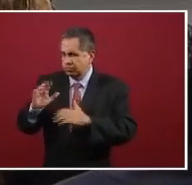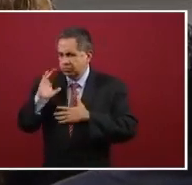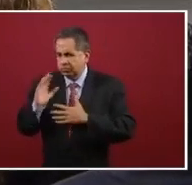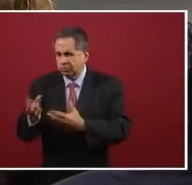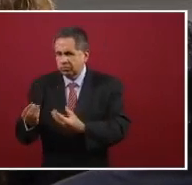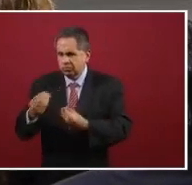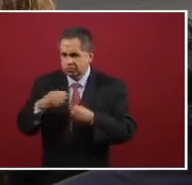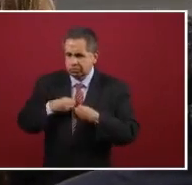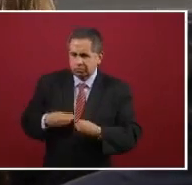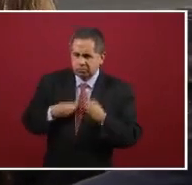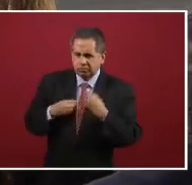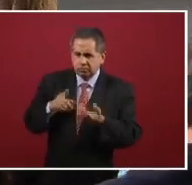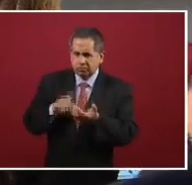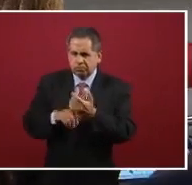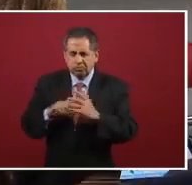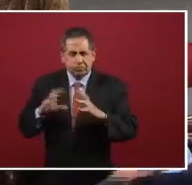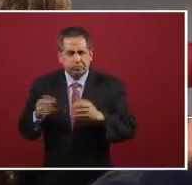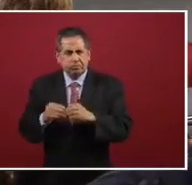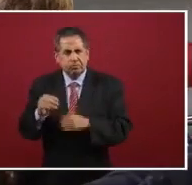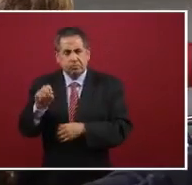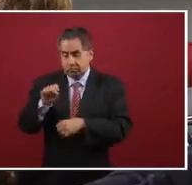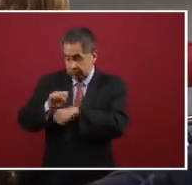Salvador, 20,000. Y